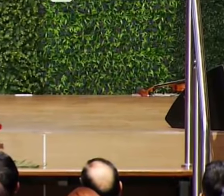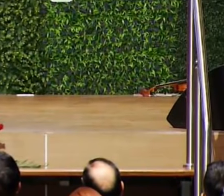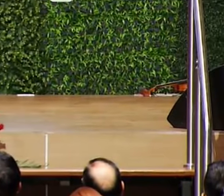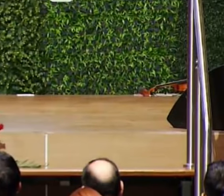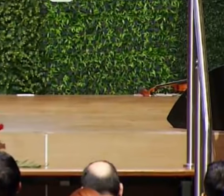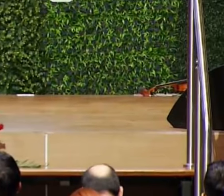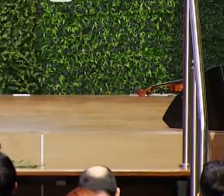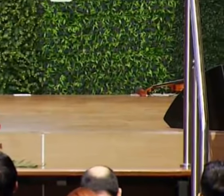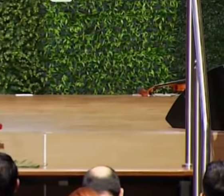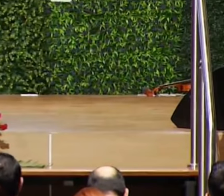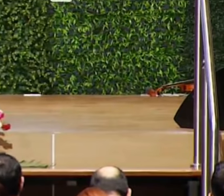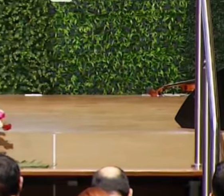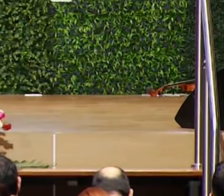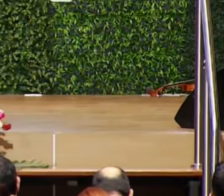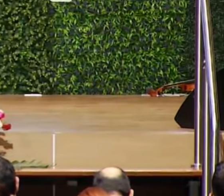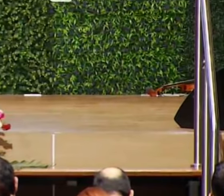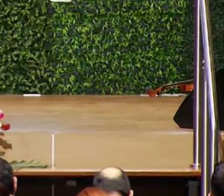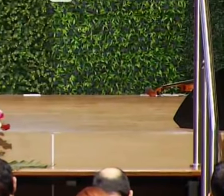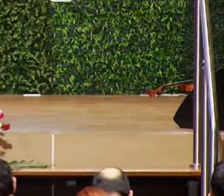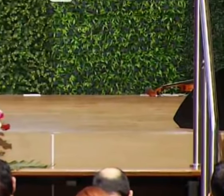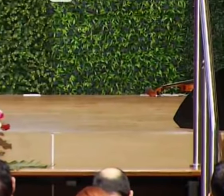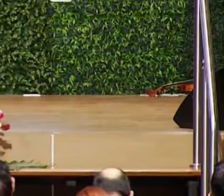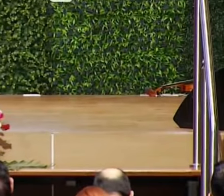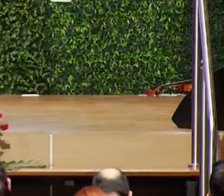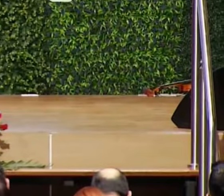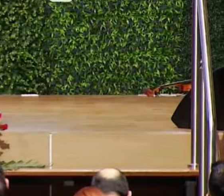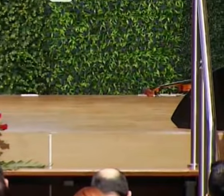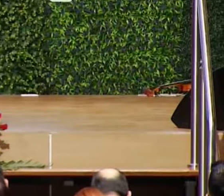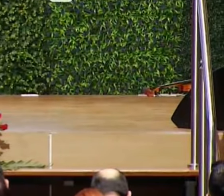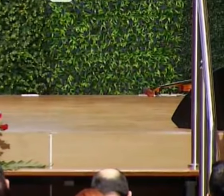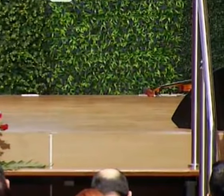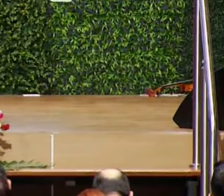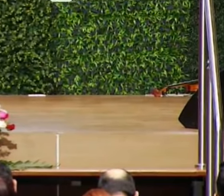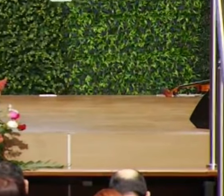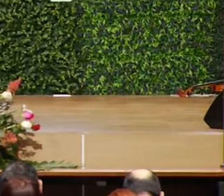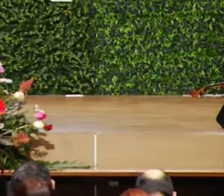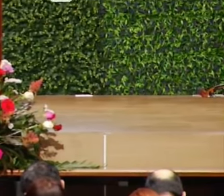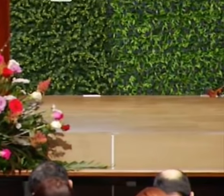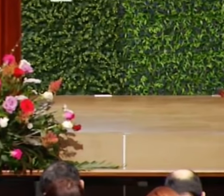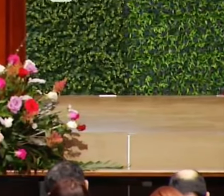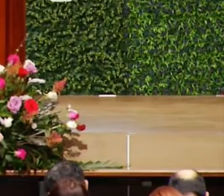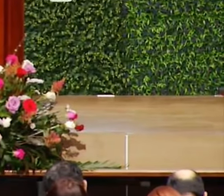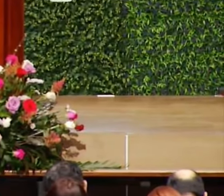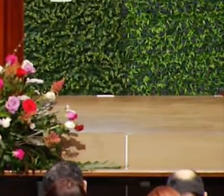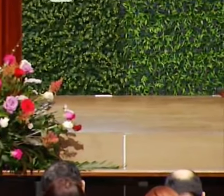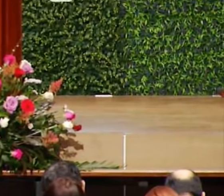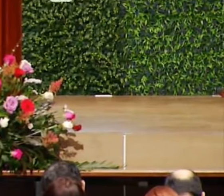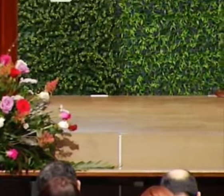Mire pues, Romanos 8:5. Porque los que viven